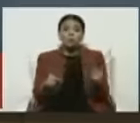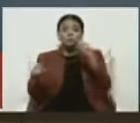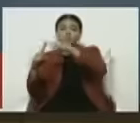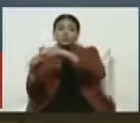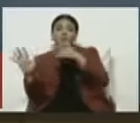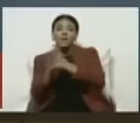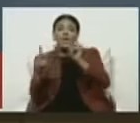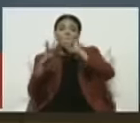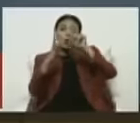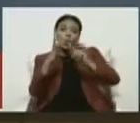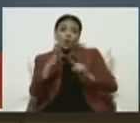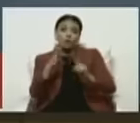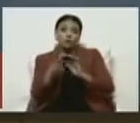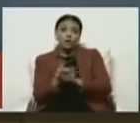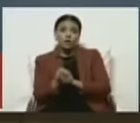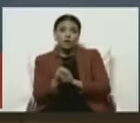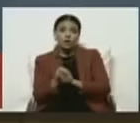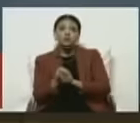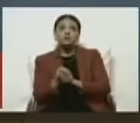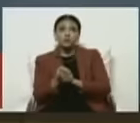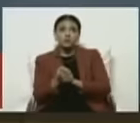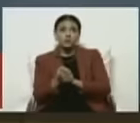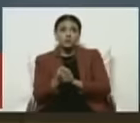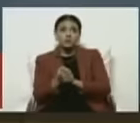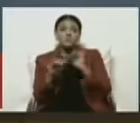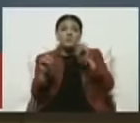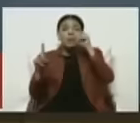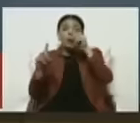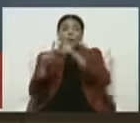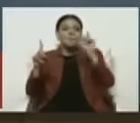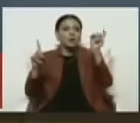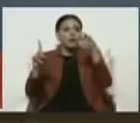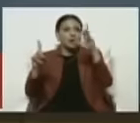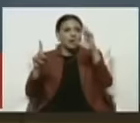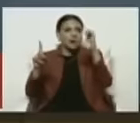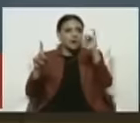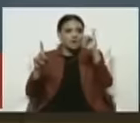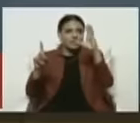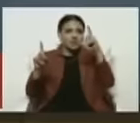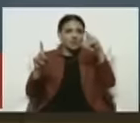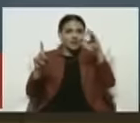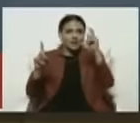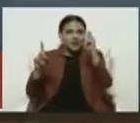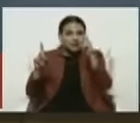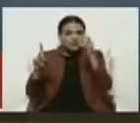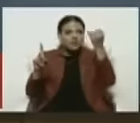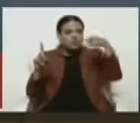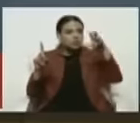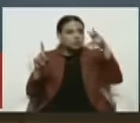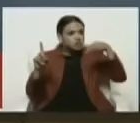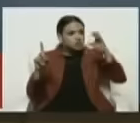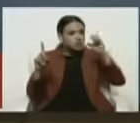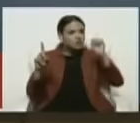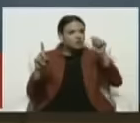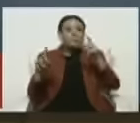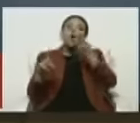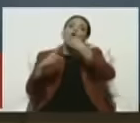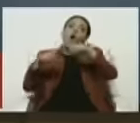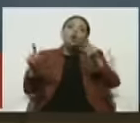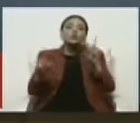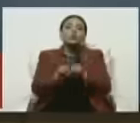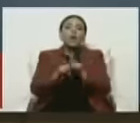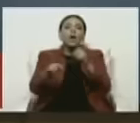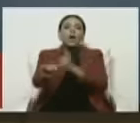es la de Greikech Josues Guerrero Flores, otro hermano del Niño